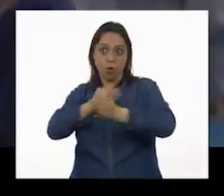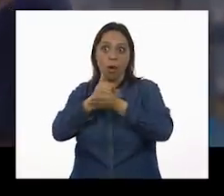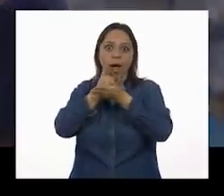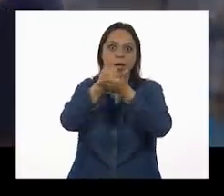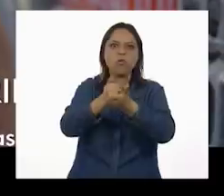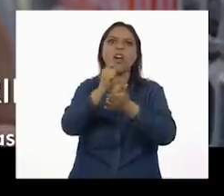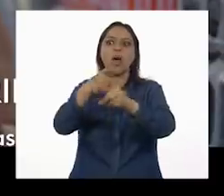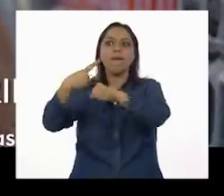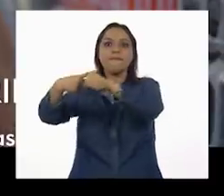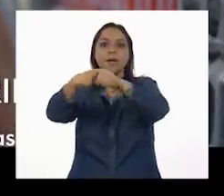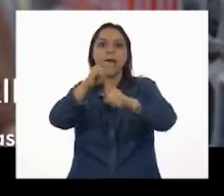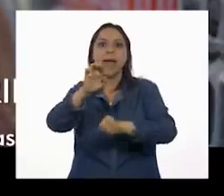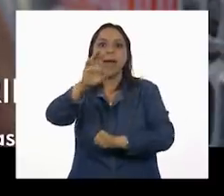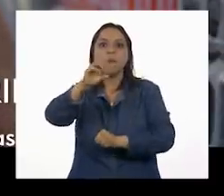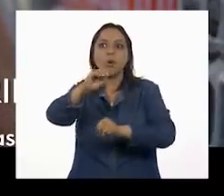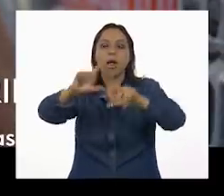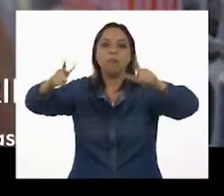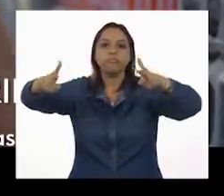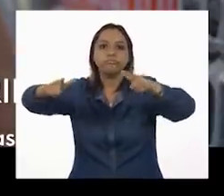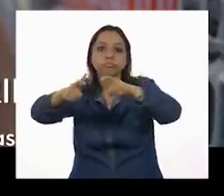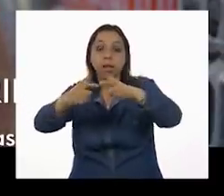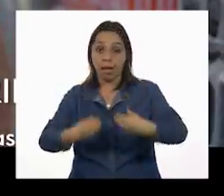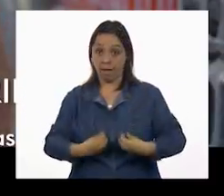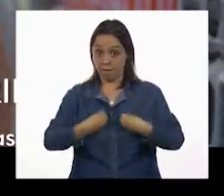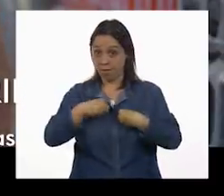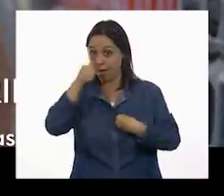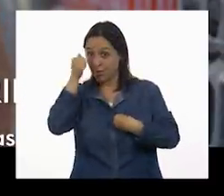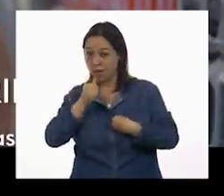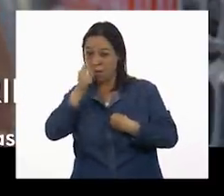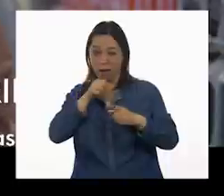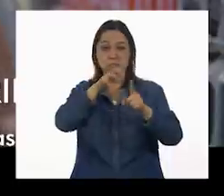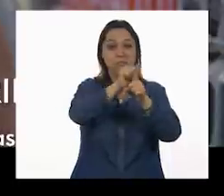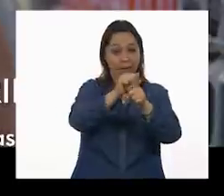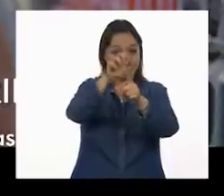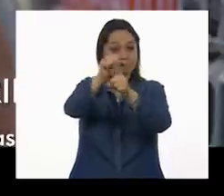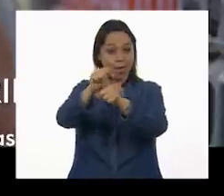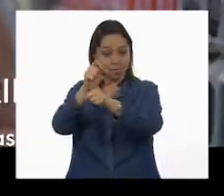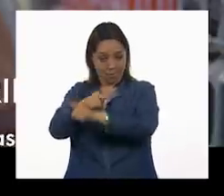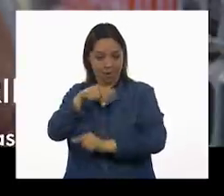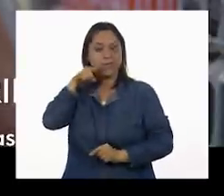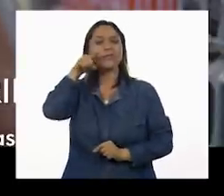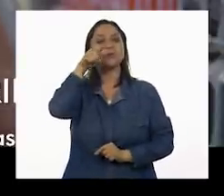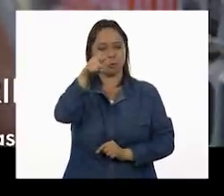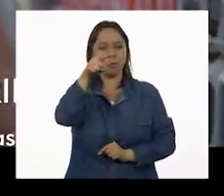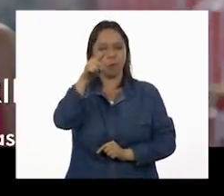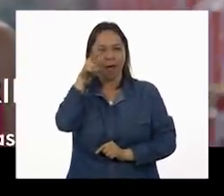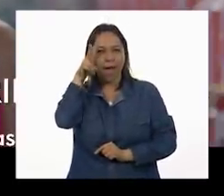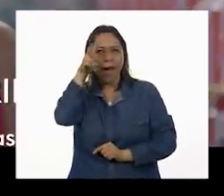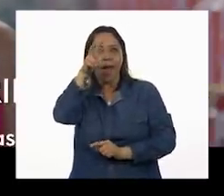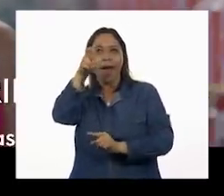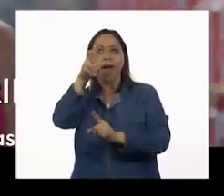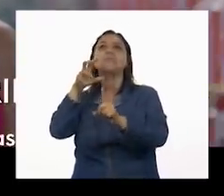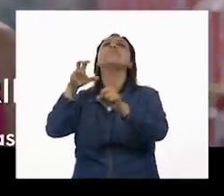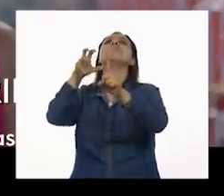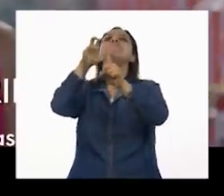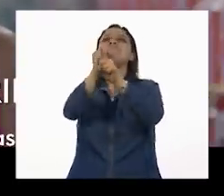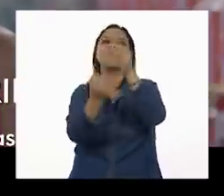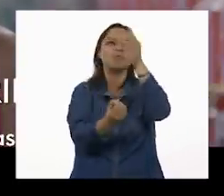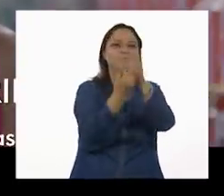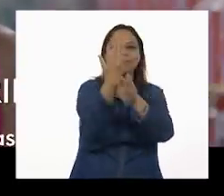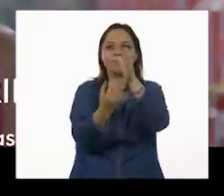de ébola. La vida te va a poner miles de retos. Está en ti seguir tus sueños, innovar y